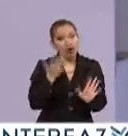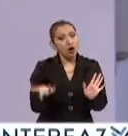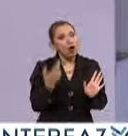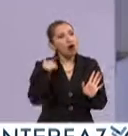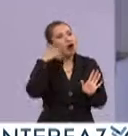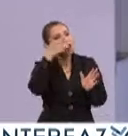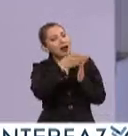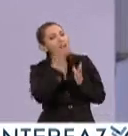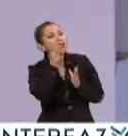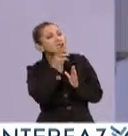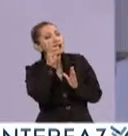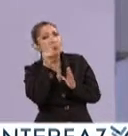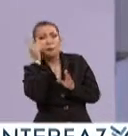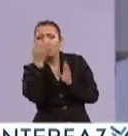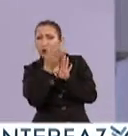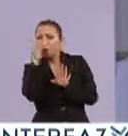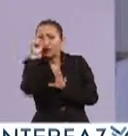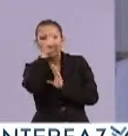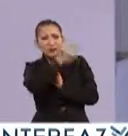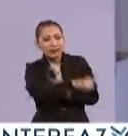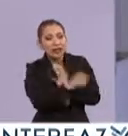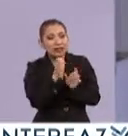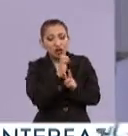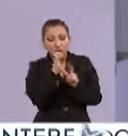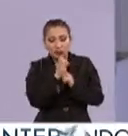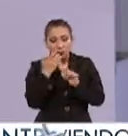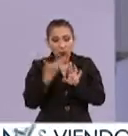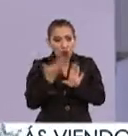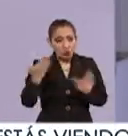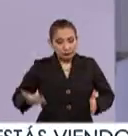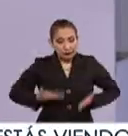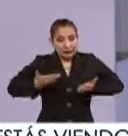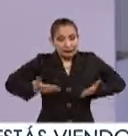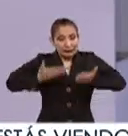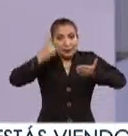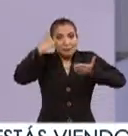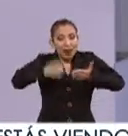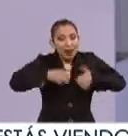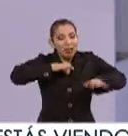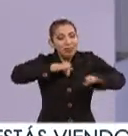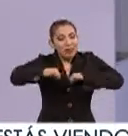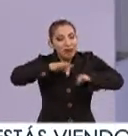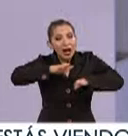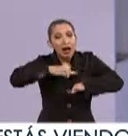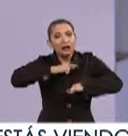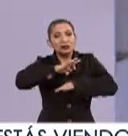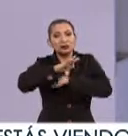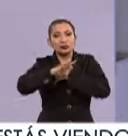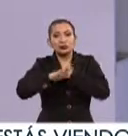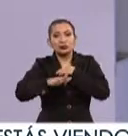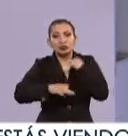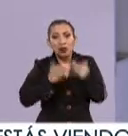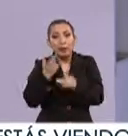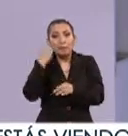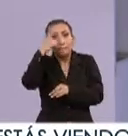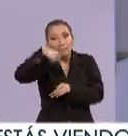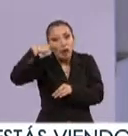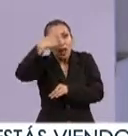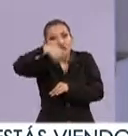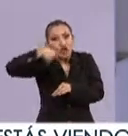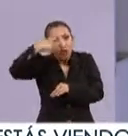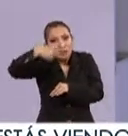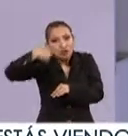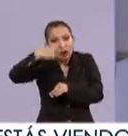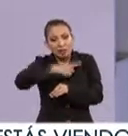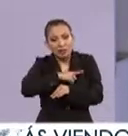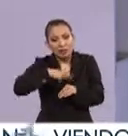otros por ahí, es muy difícil. Entonces hace falta estar muy motivado para trabajarlo todas las 1000 horas o más que